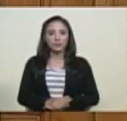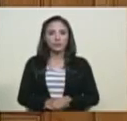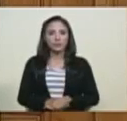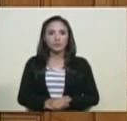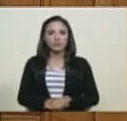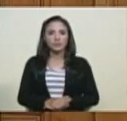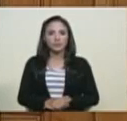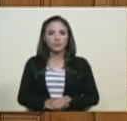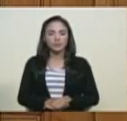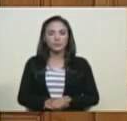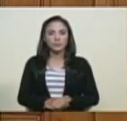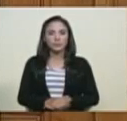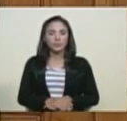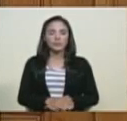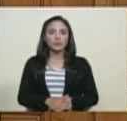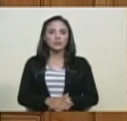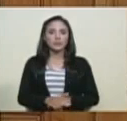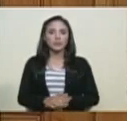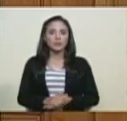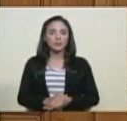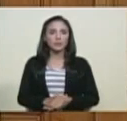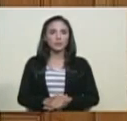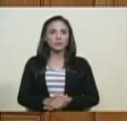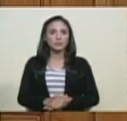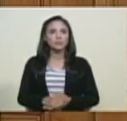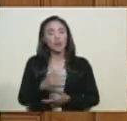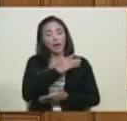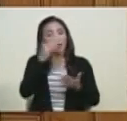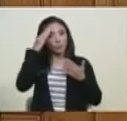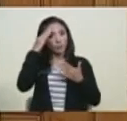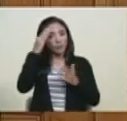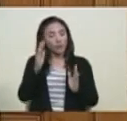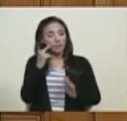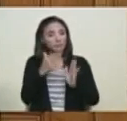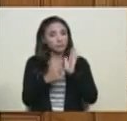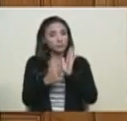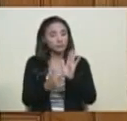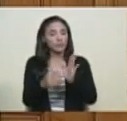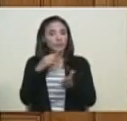Rajoy. Mariano Rajoy, si le llega esta información, sabe que es verdad.